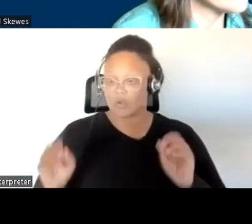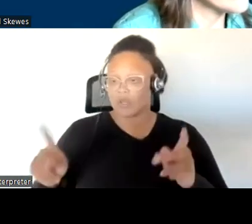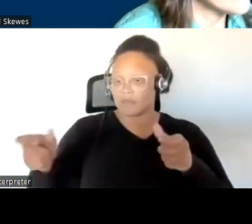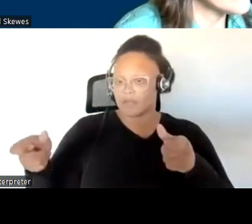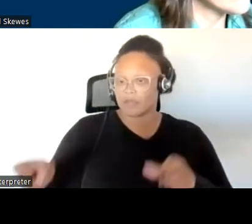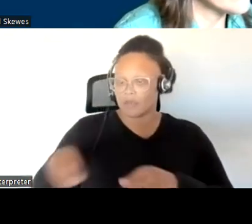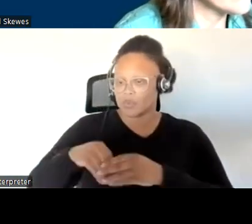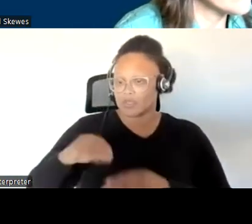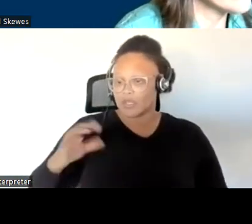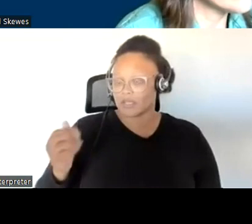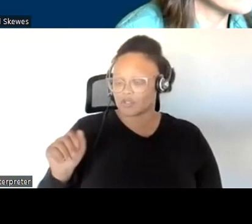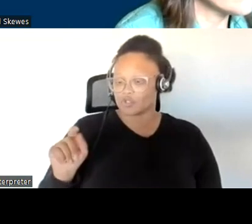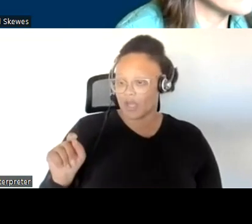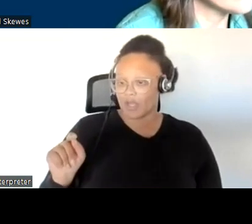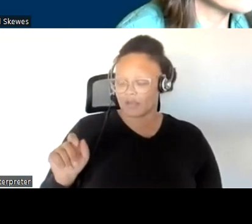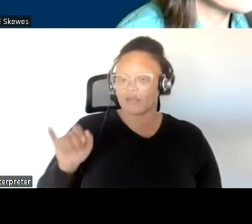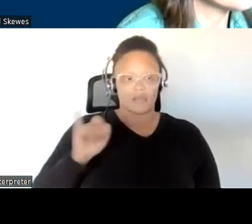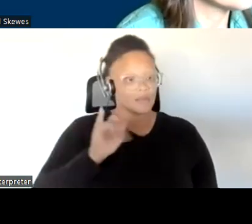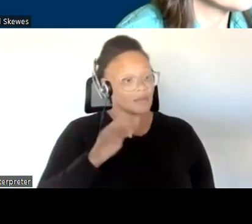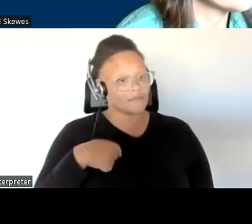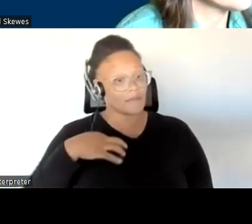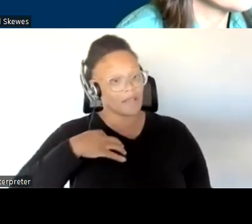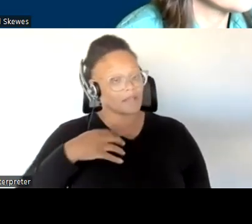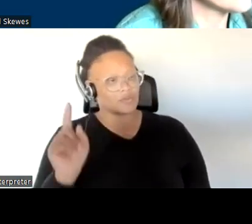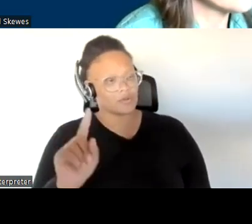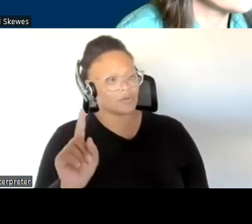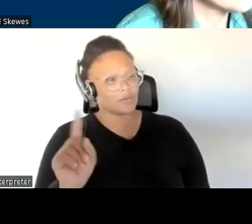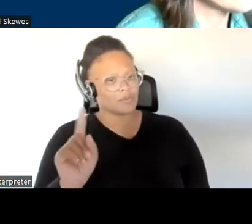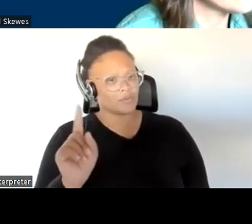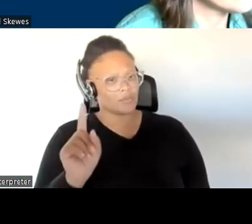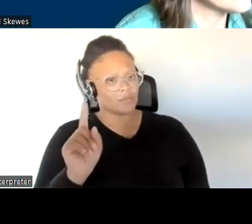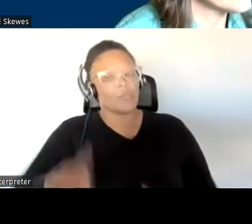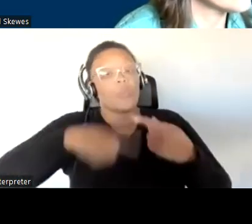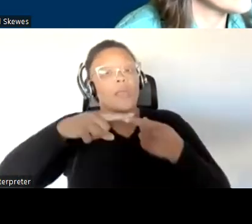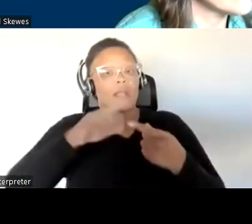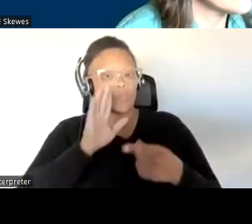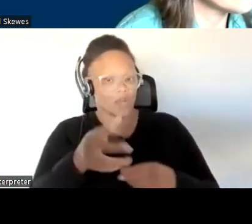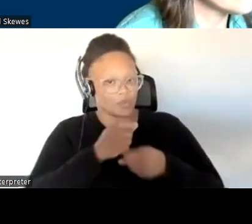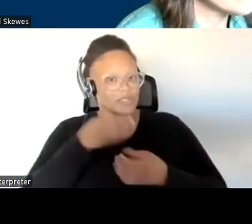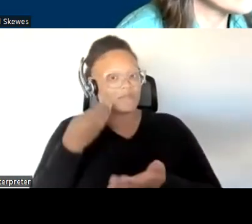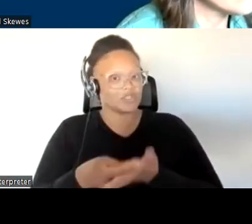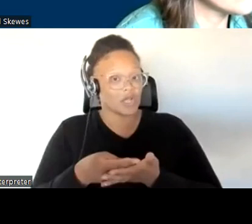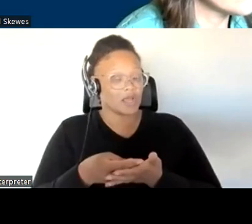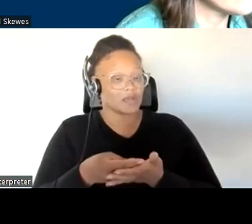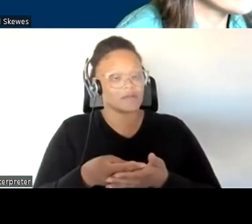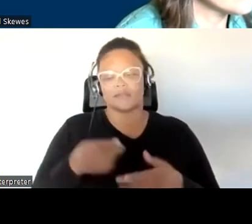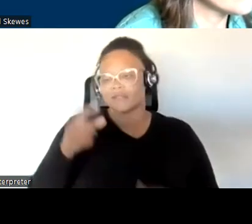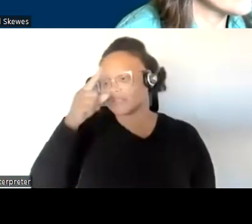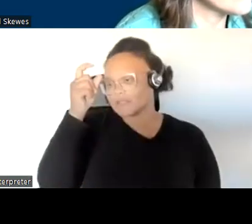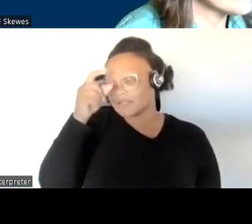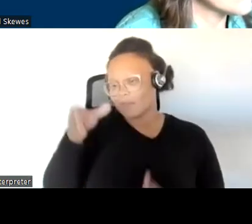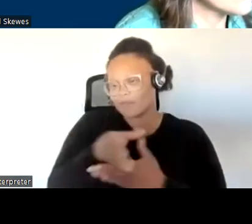estarían llegando los cheques, si a un caso yo calificara. Sí, este verano, entre junio y septiembre, van a otorgar los